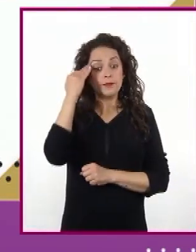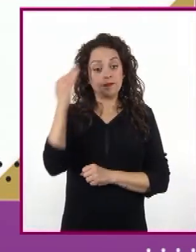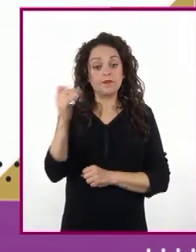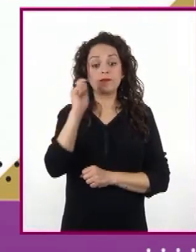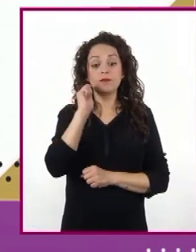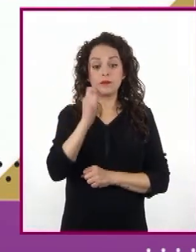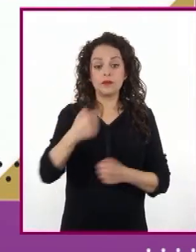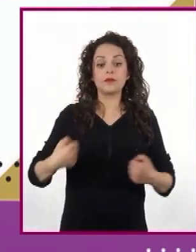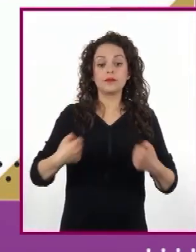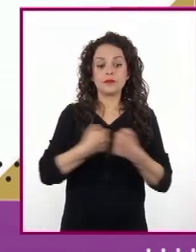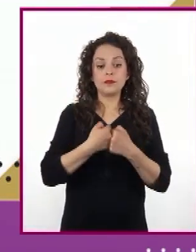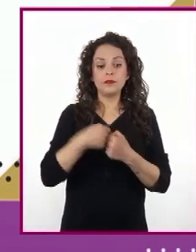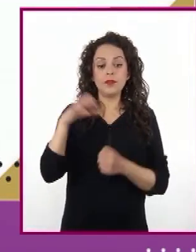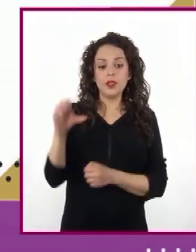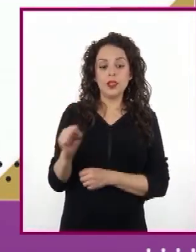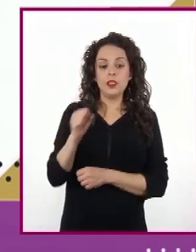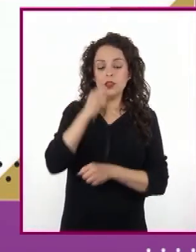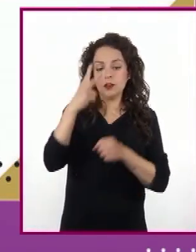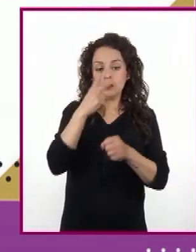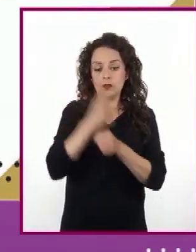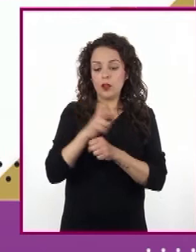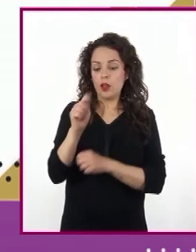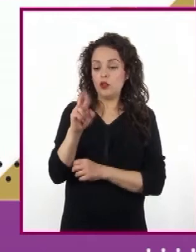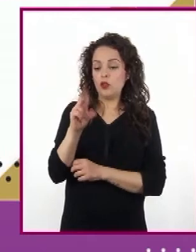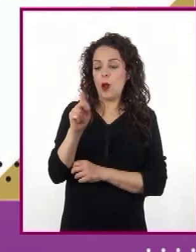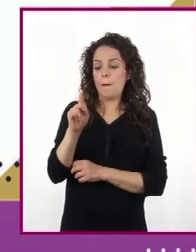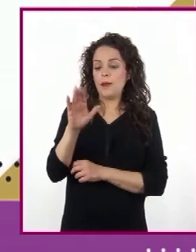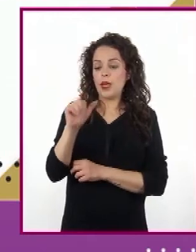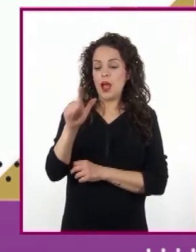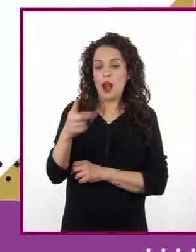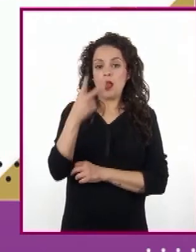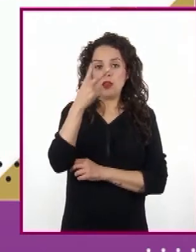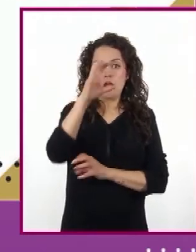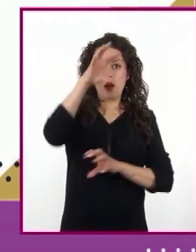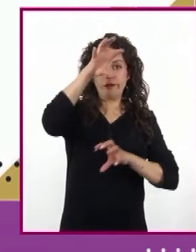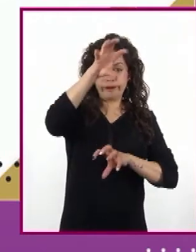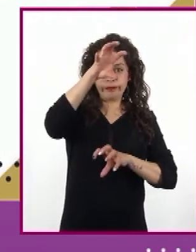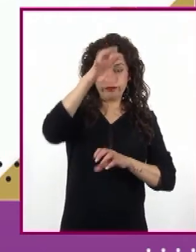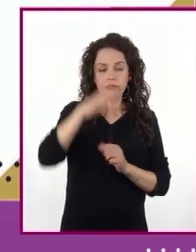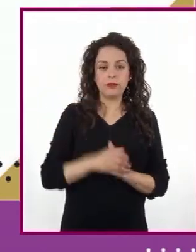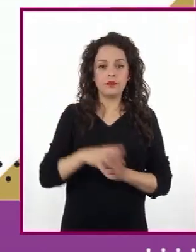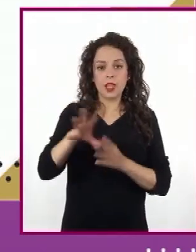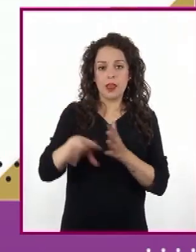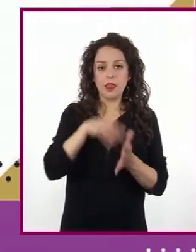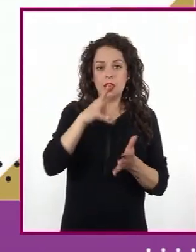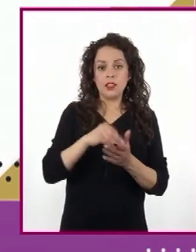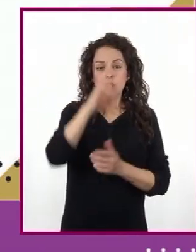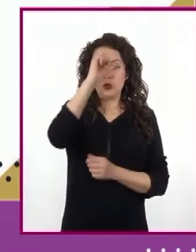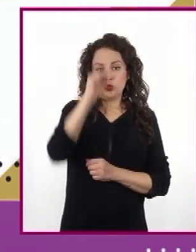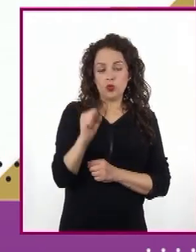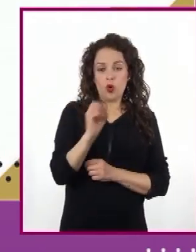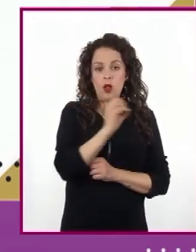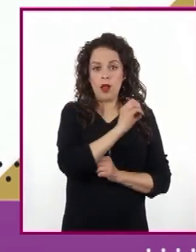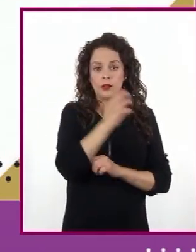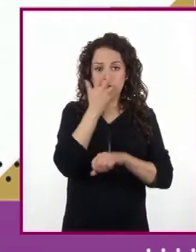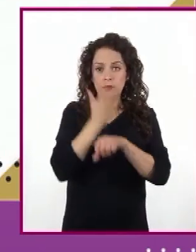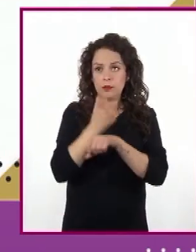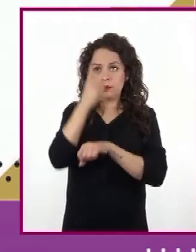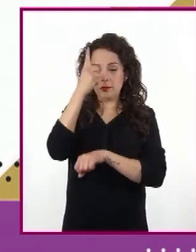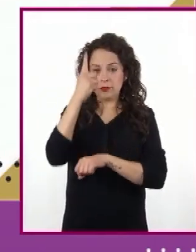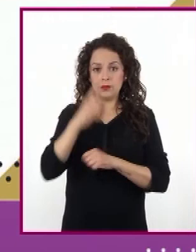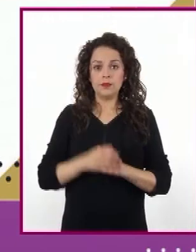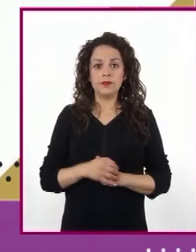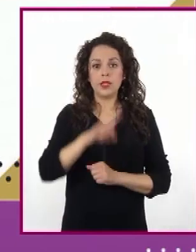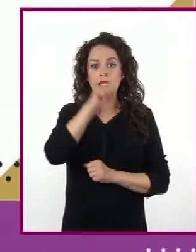franjas subtropicales de ambos hemisferios, desierto del suroeste de Estados Unidos de América,